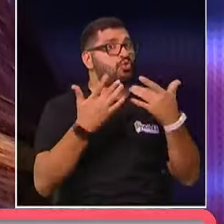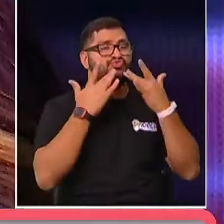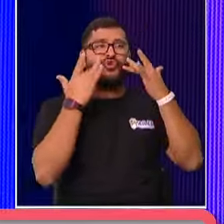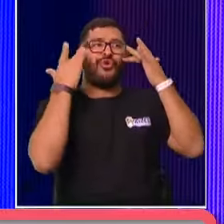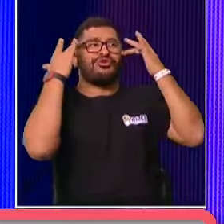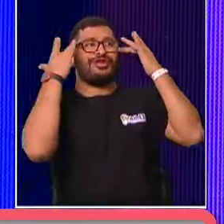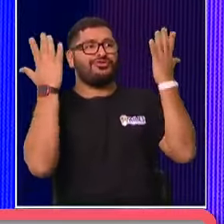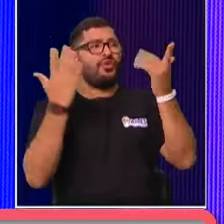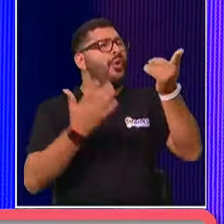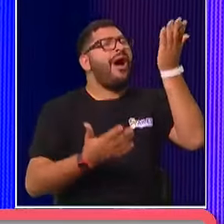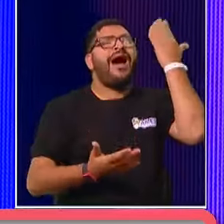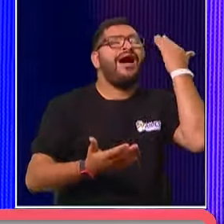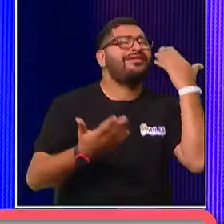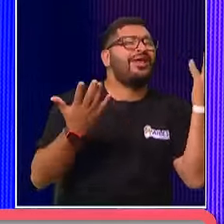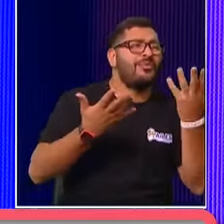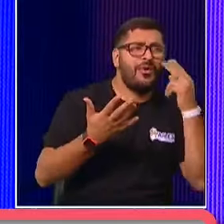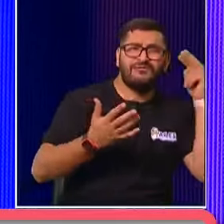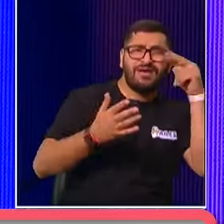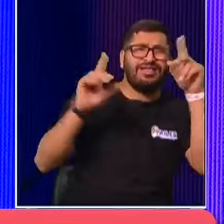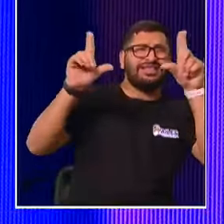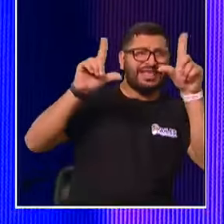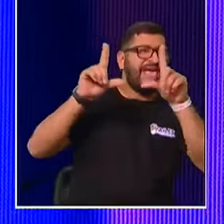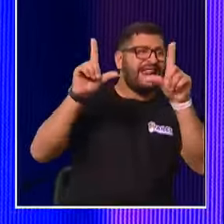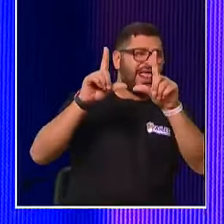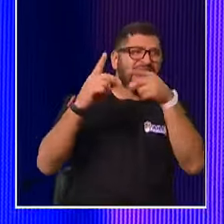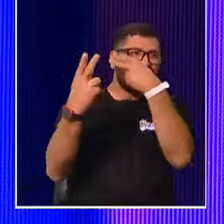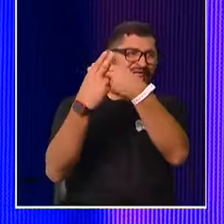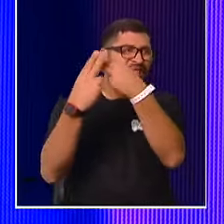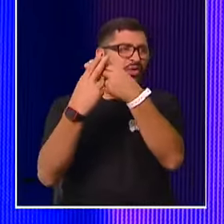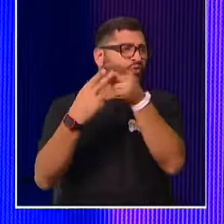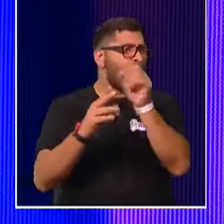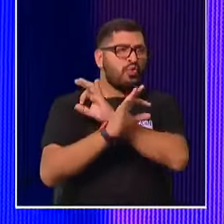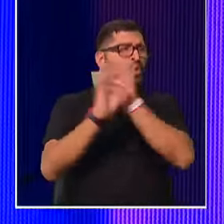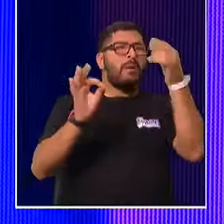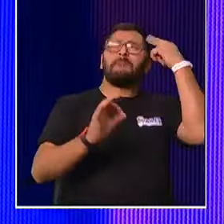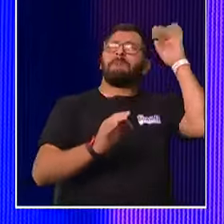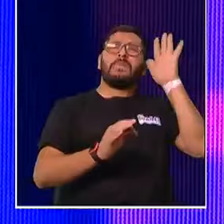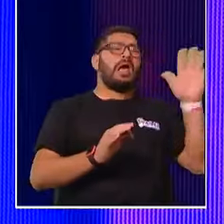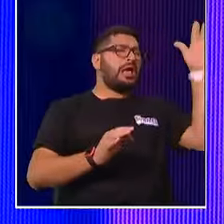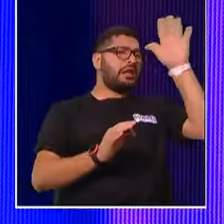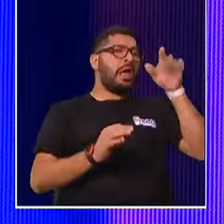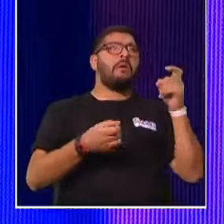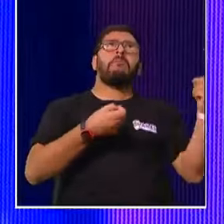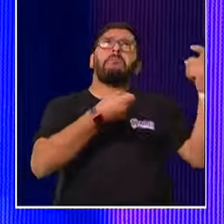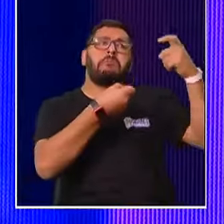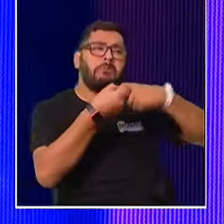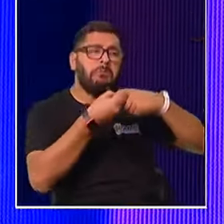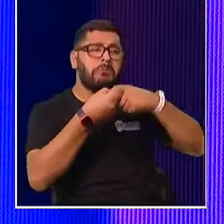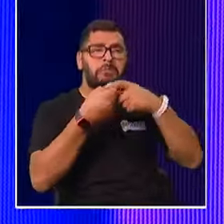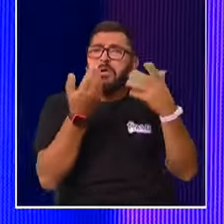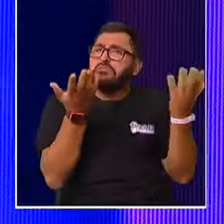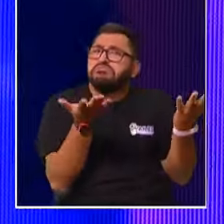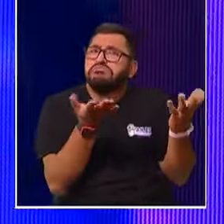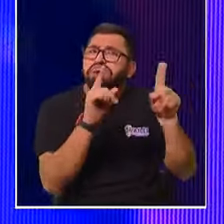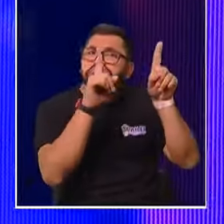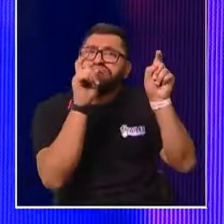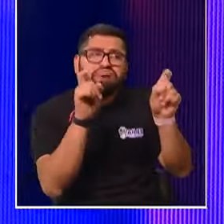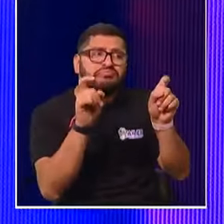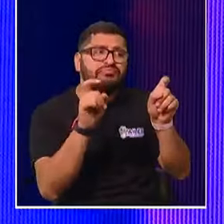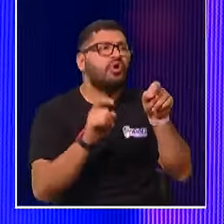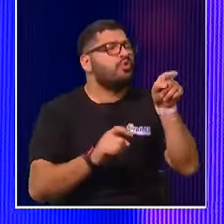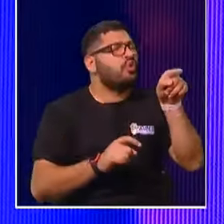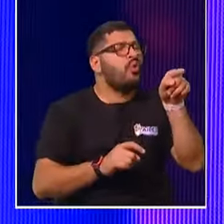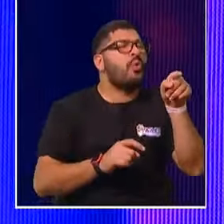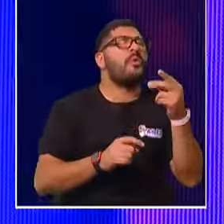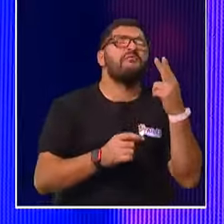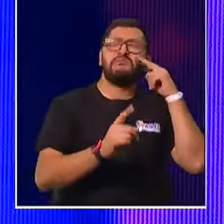alguna vez el programa de la Teletón y nunca pensaste que ibas a tener que participar de ella. Seguramente veías a la